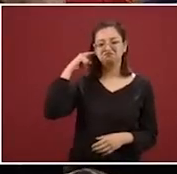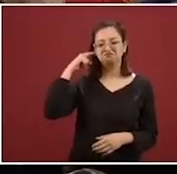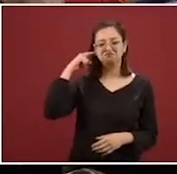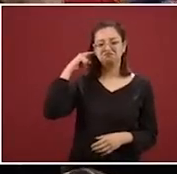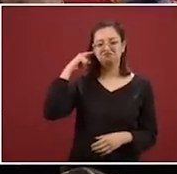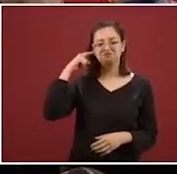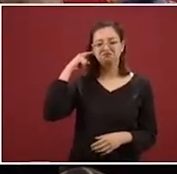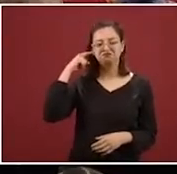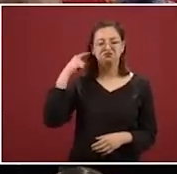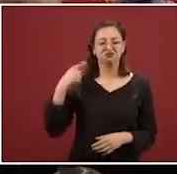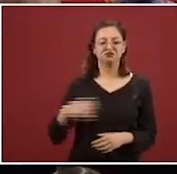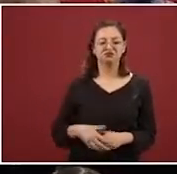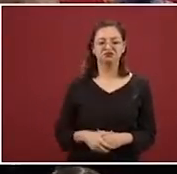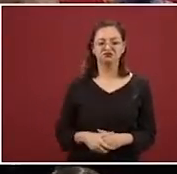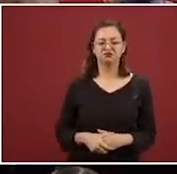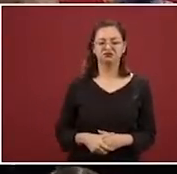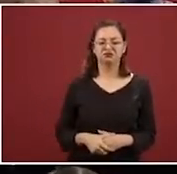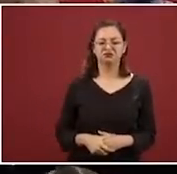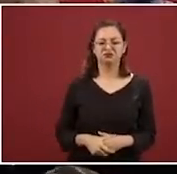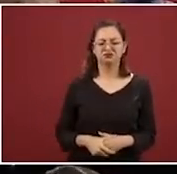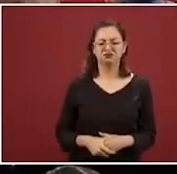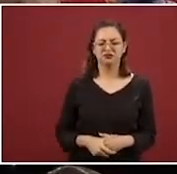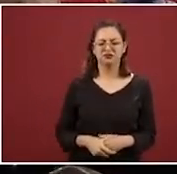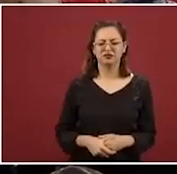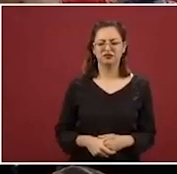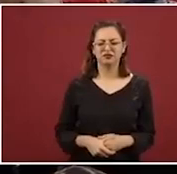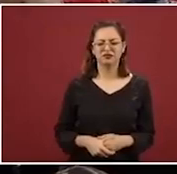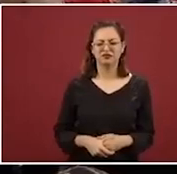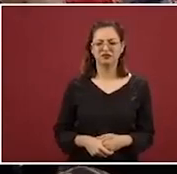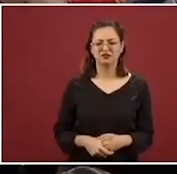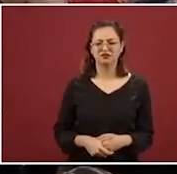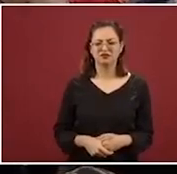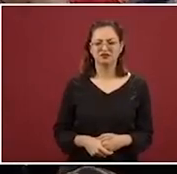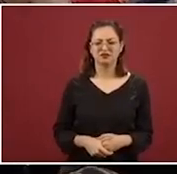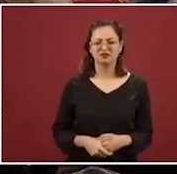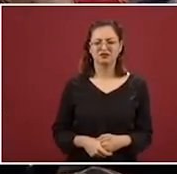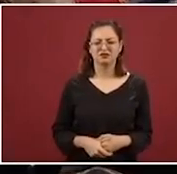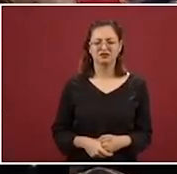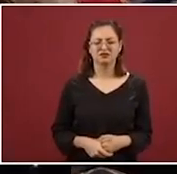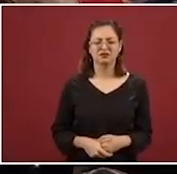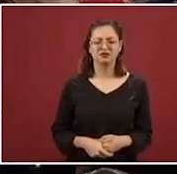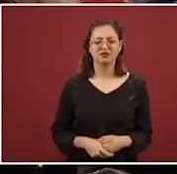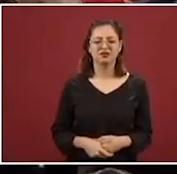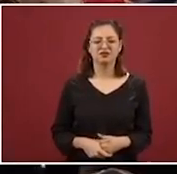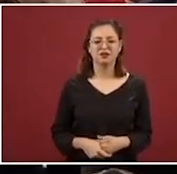sí cambió, hoy ya no fue en base a la distancia hablar